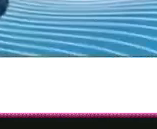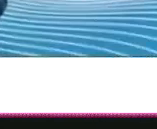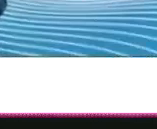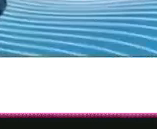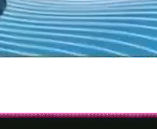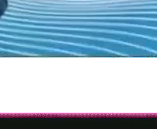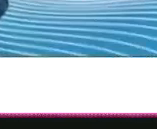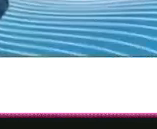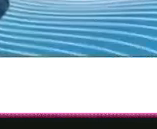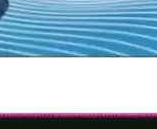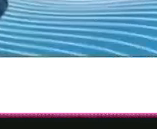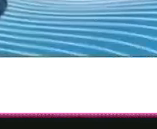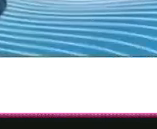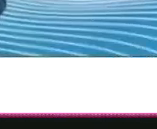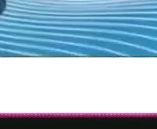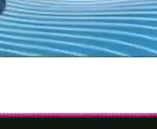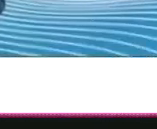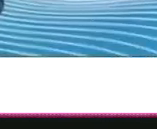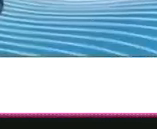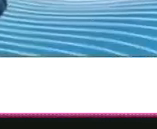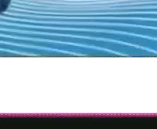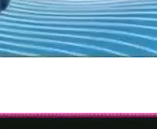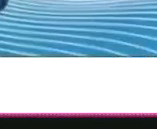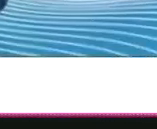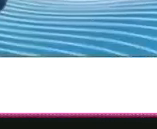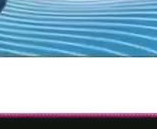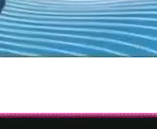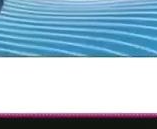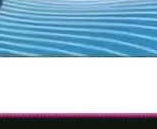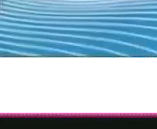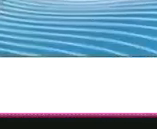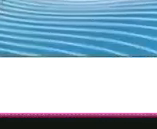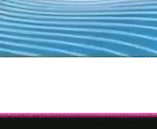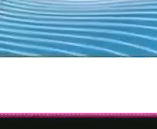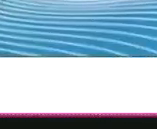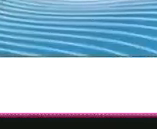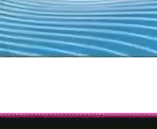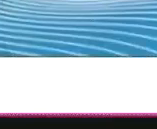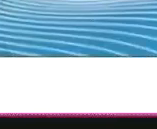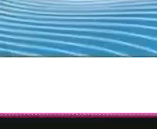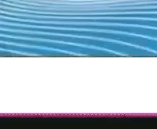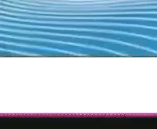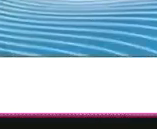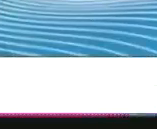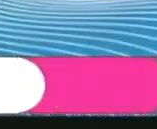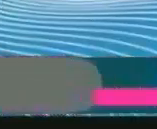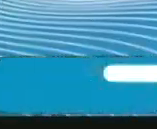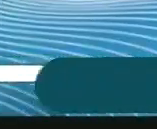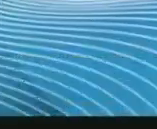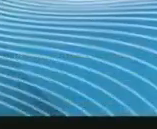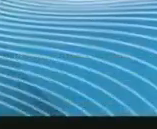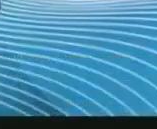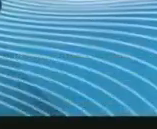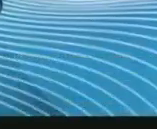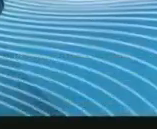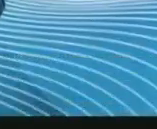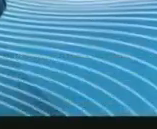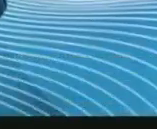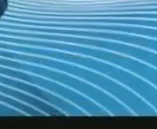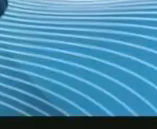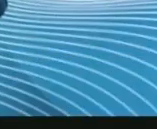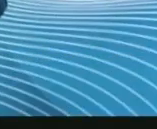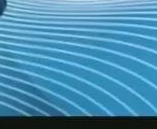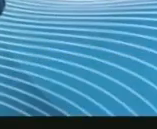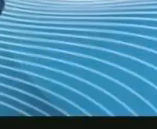necesitamos en primera instancia al portal venezolano de televisión culmina con éxito primera fase de operación Liberación